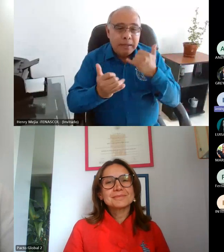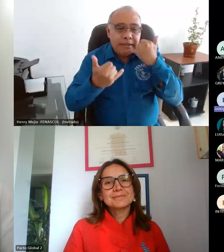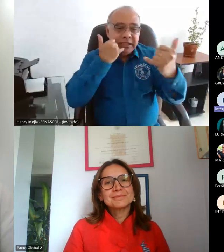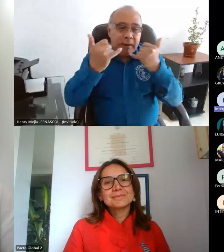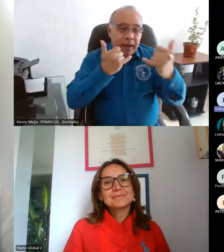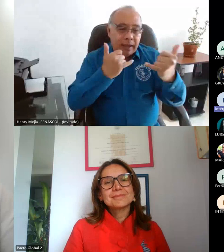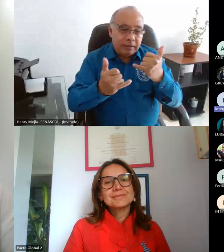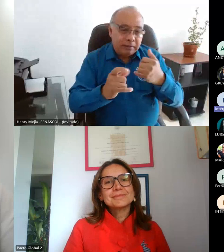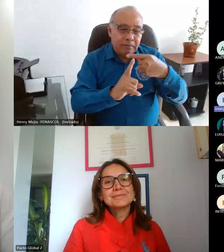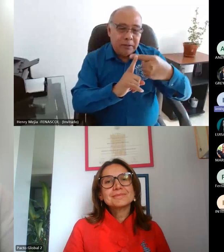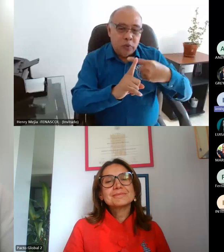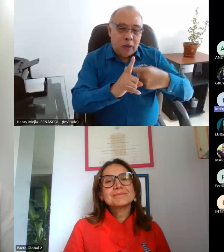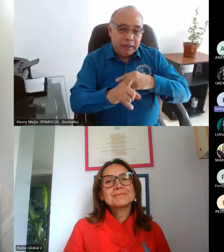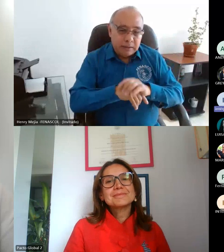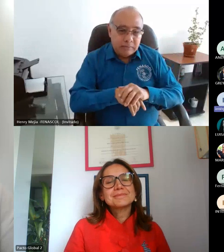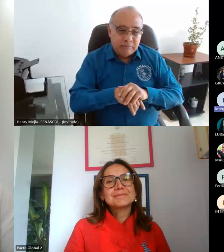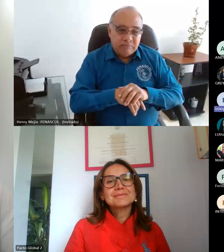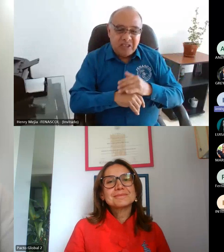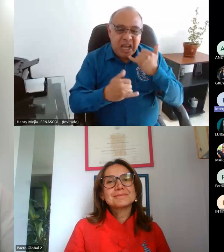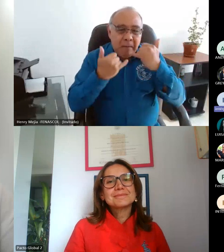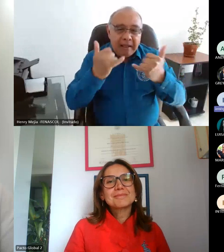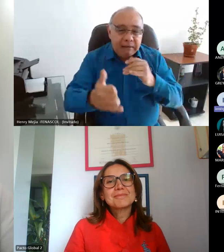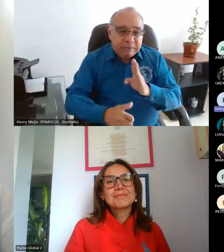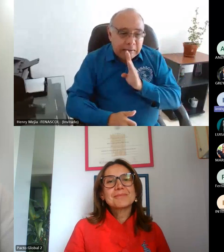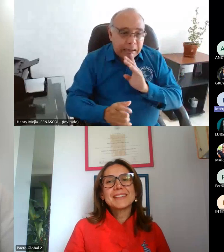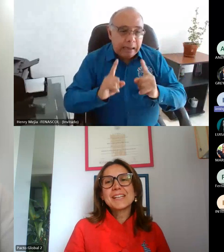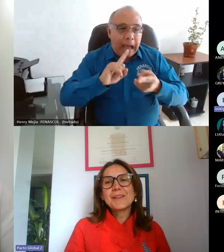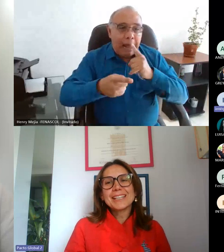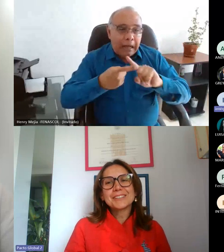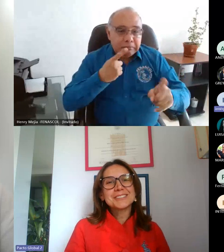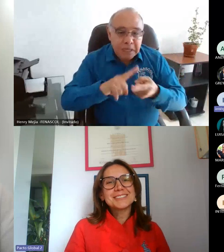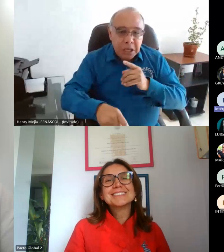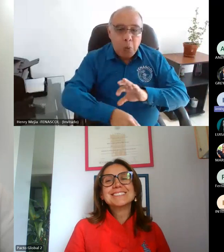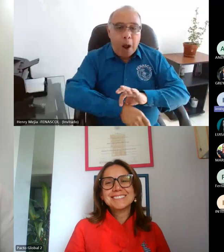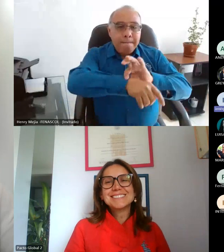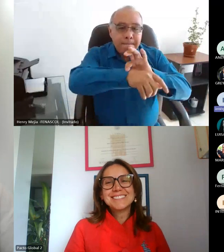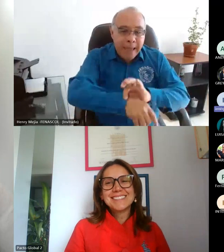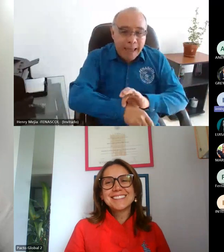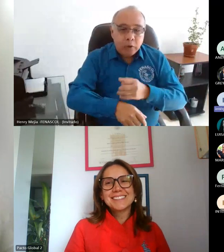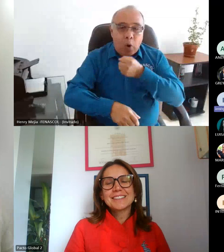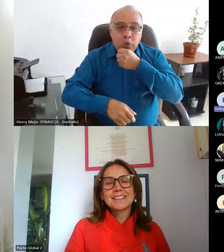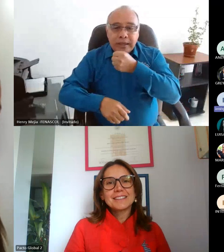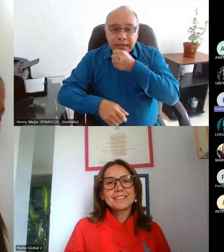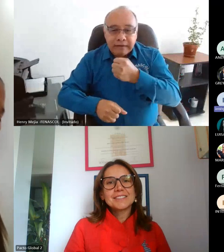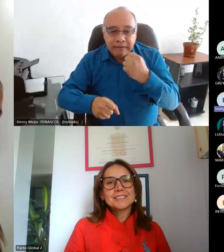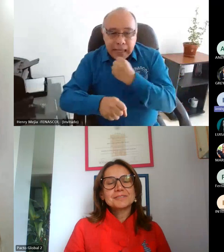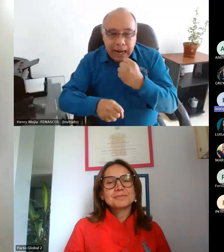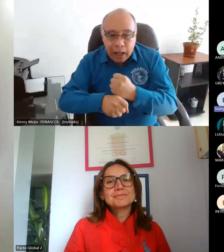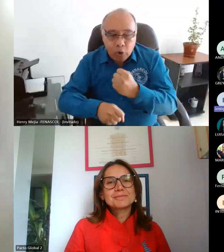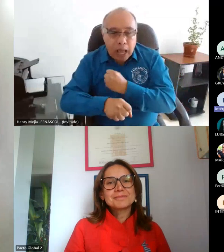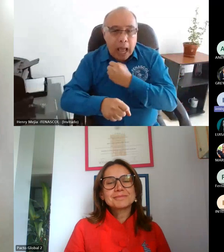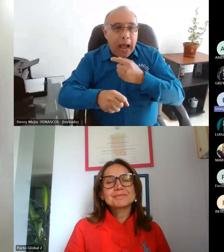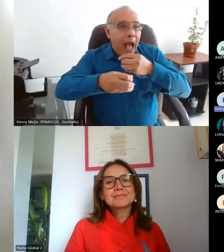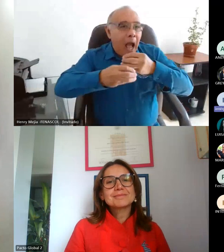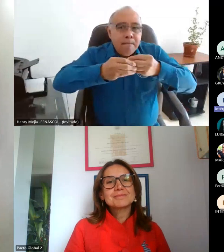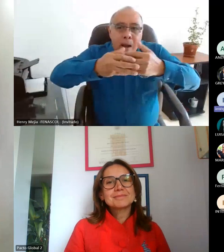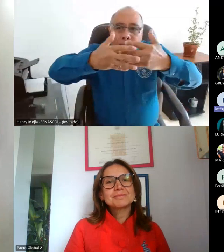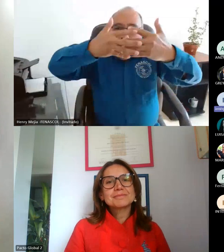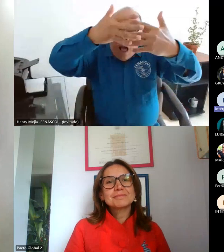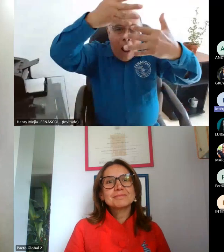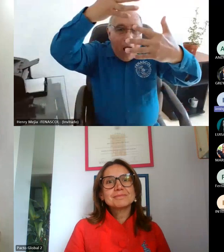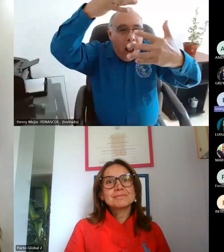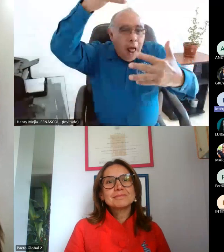hacen alrededor de 45,000 llamadas a través de centro de relevo Sí y llaman a sus amigos al médico a una entrevista